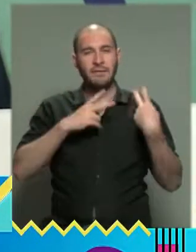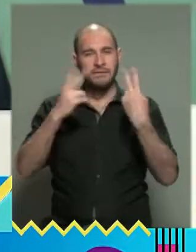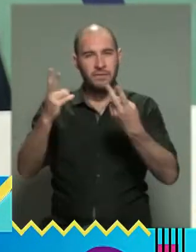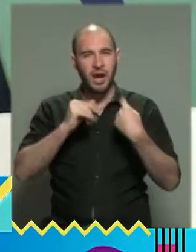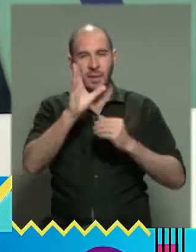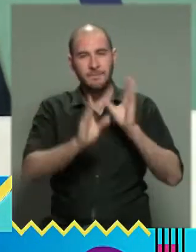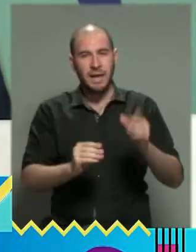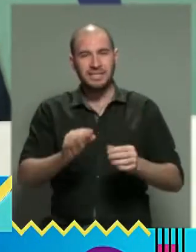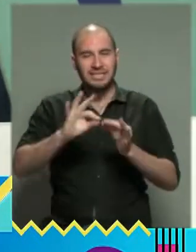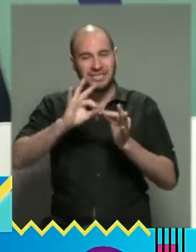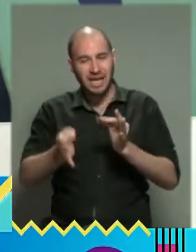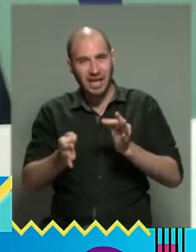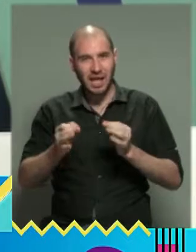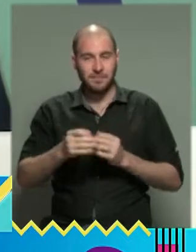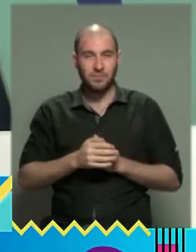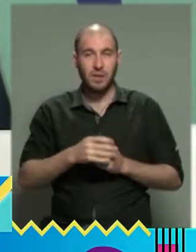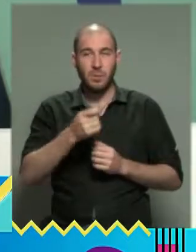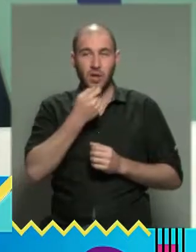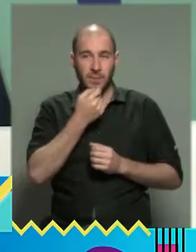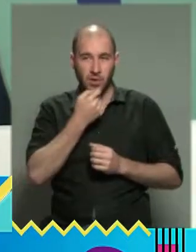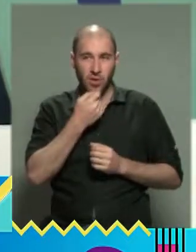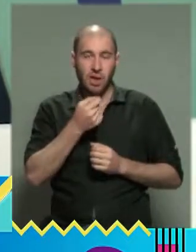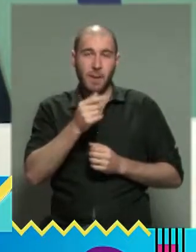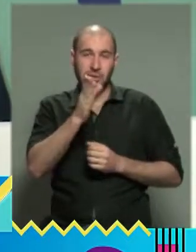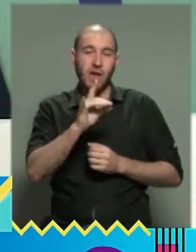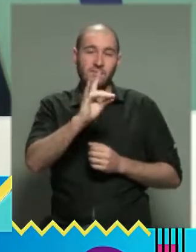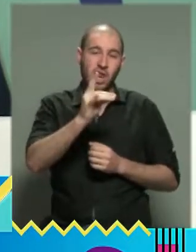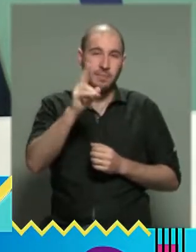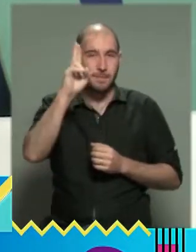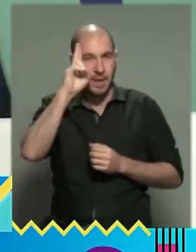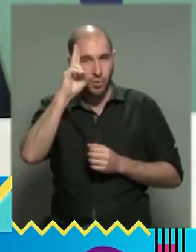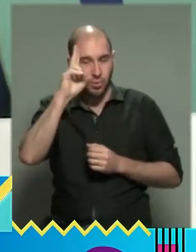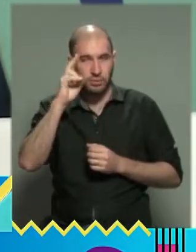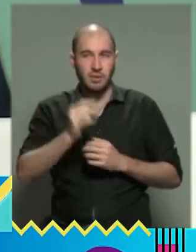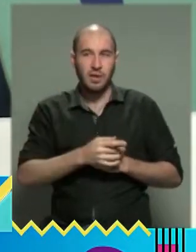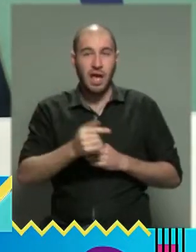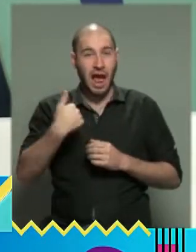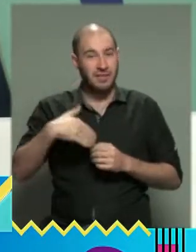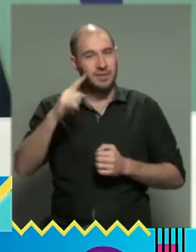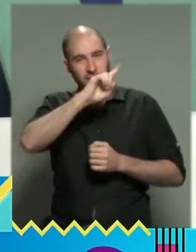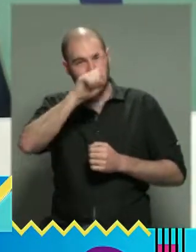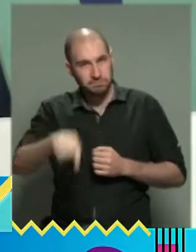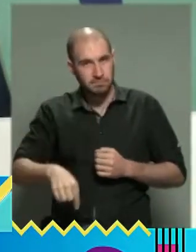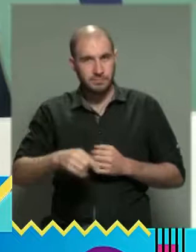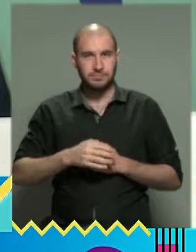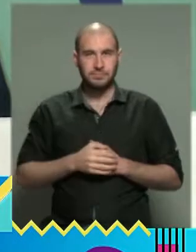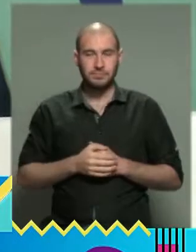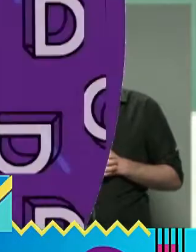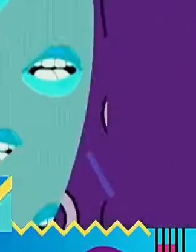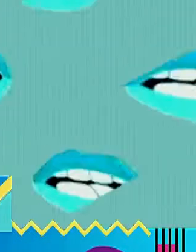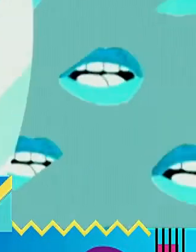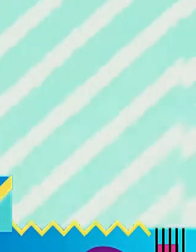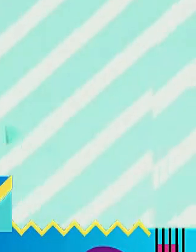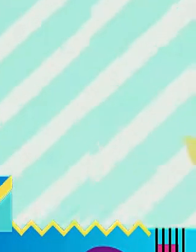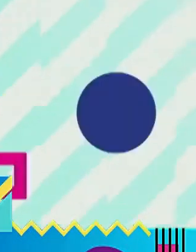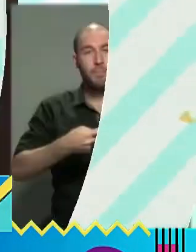de los países limítrofes como de la gente de Bolivia y de Perú, que venía hacia la Argentina. La